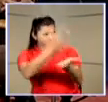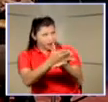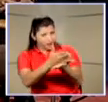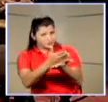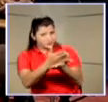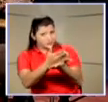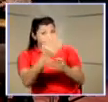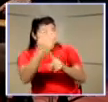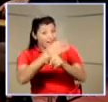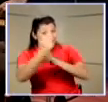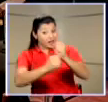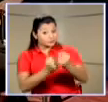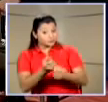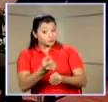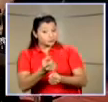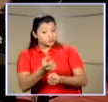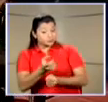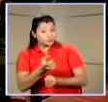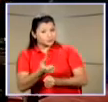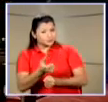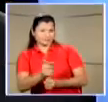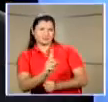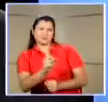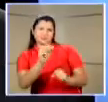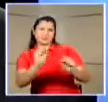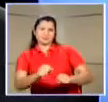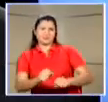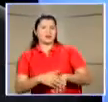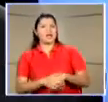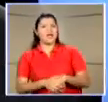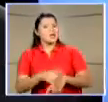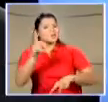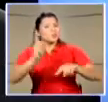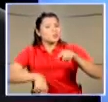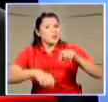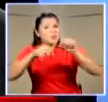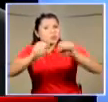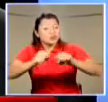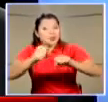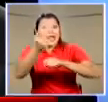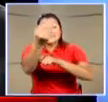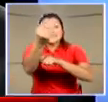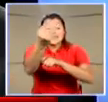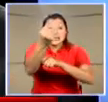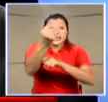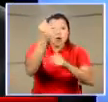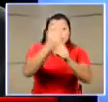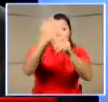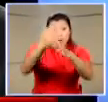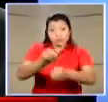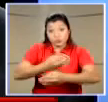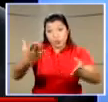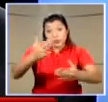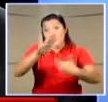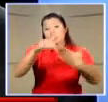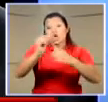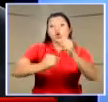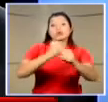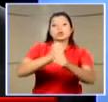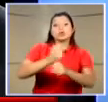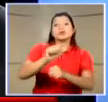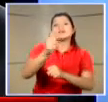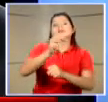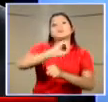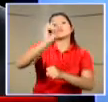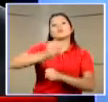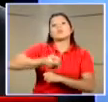también. Que no puede ser posible que los salarios de los empleados públicos del gobierno central aumenten todos los años un